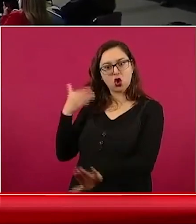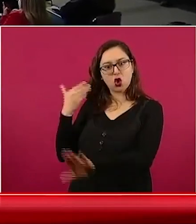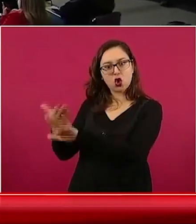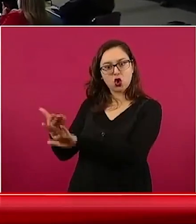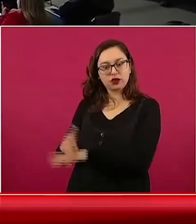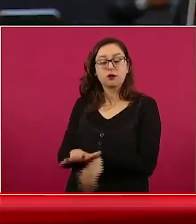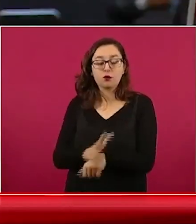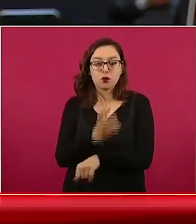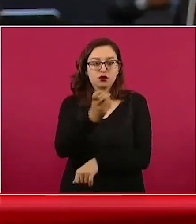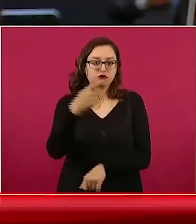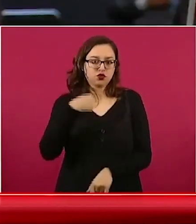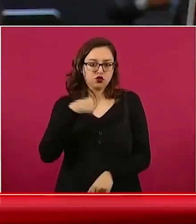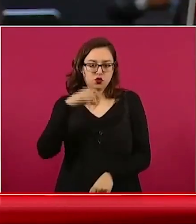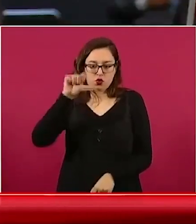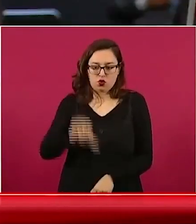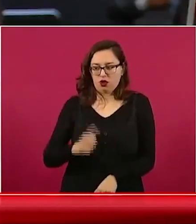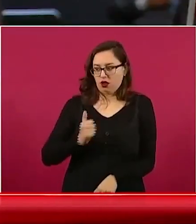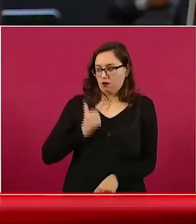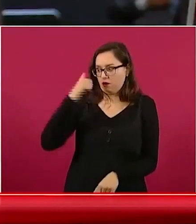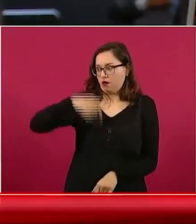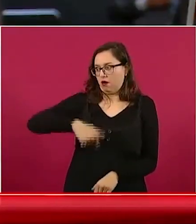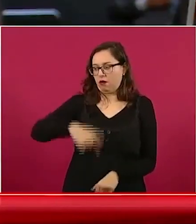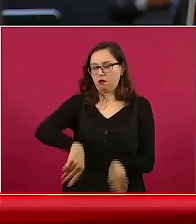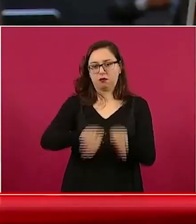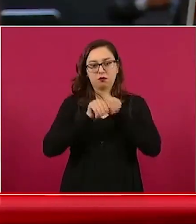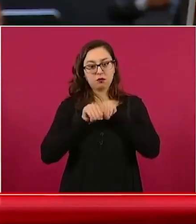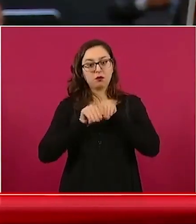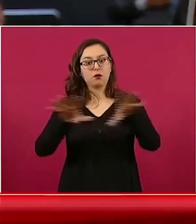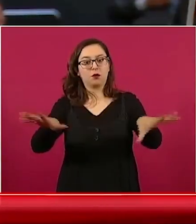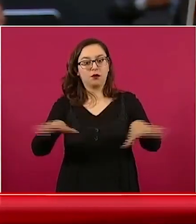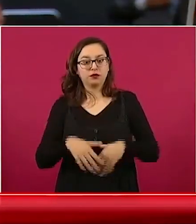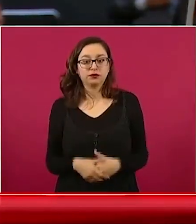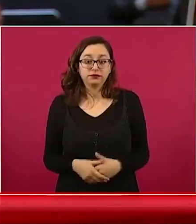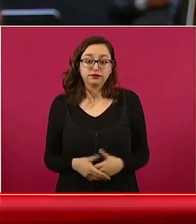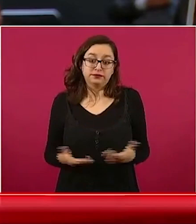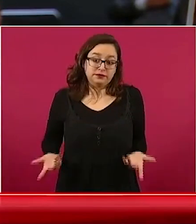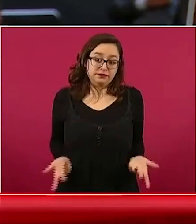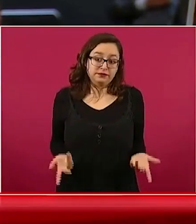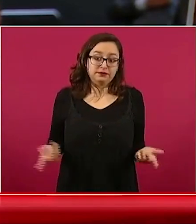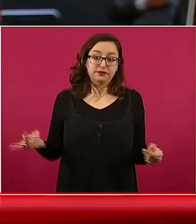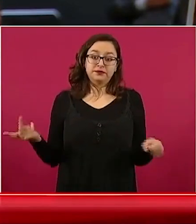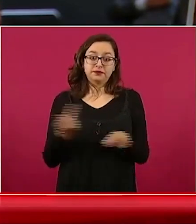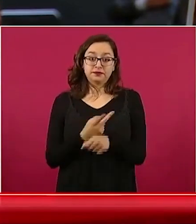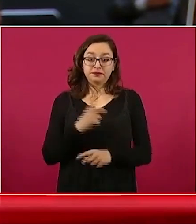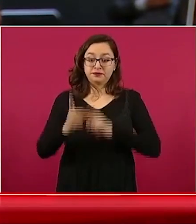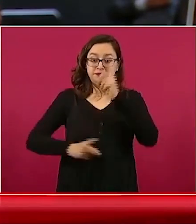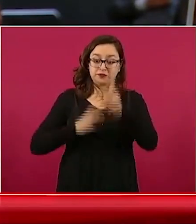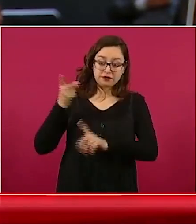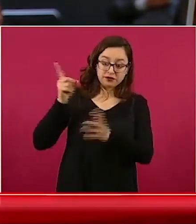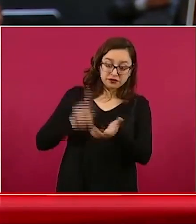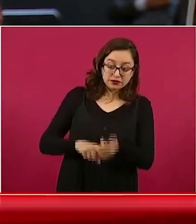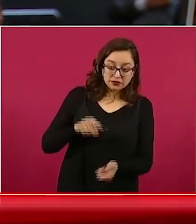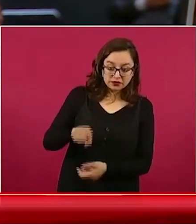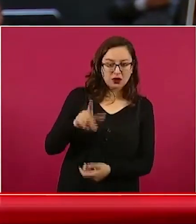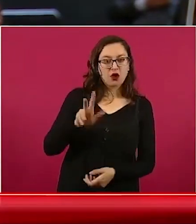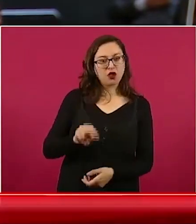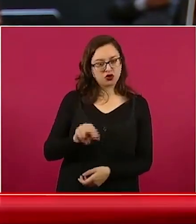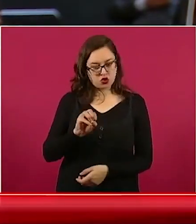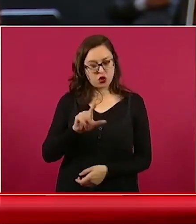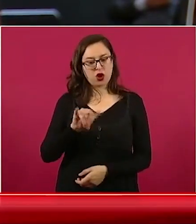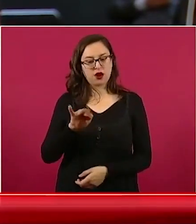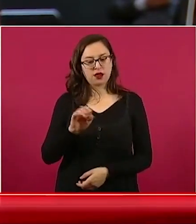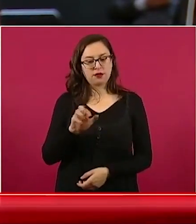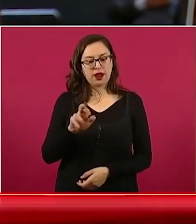prácticas corruptas son muy similares, señor presidente, al modelo neoliberal que estamos tratando de erradicar de este país y que han aniquilado